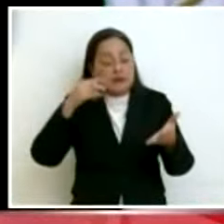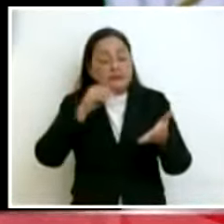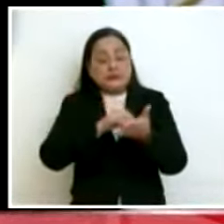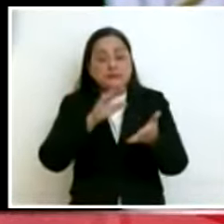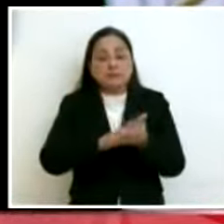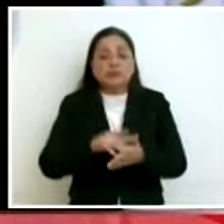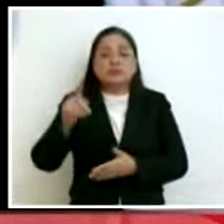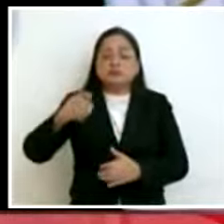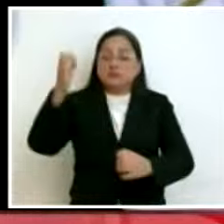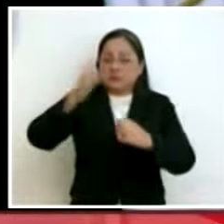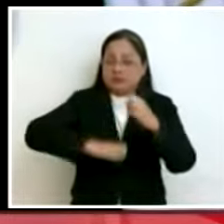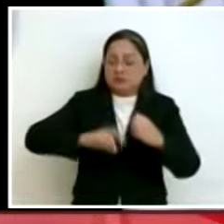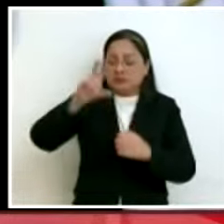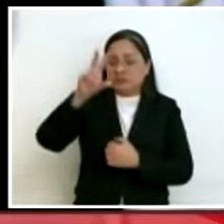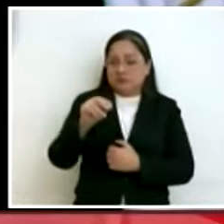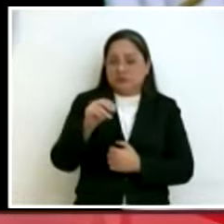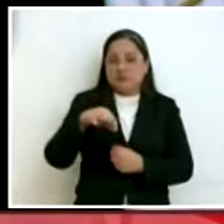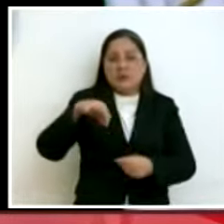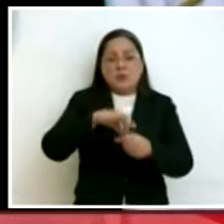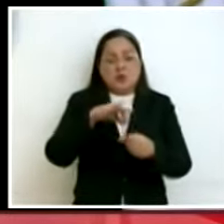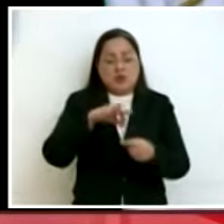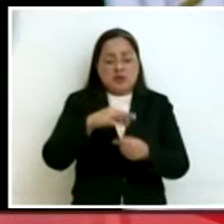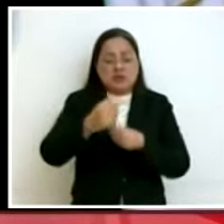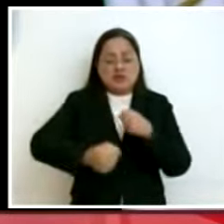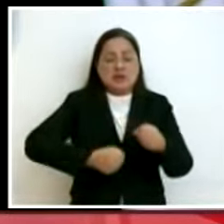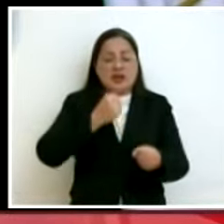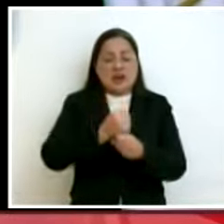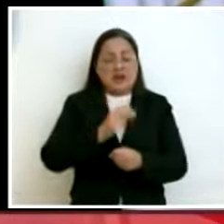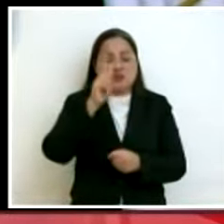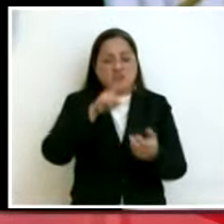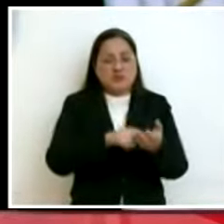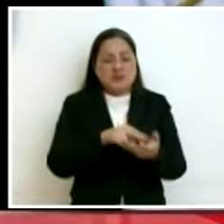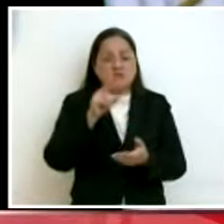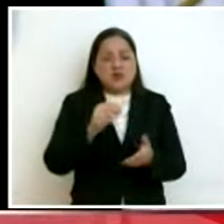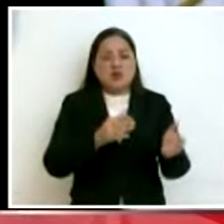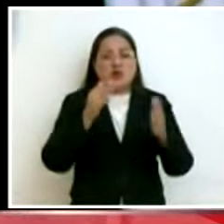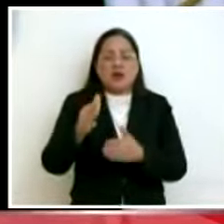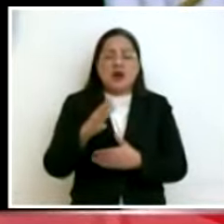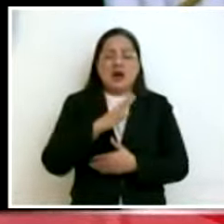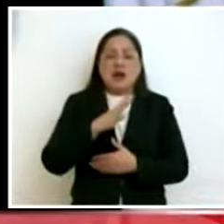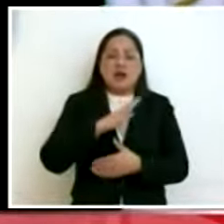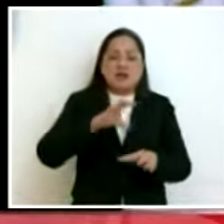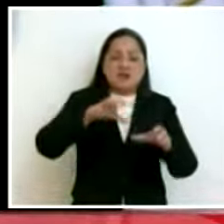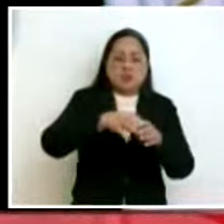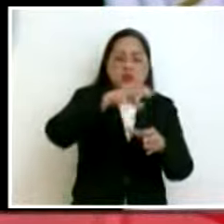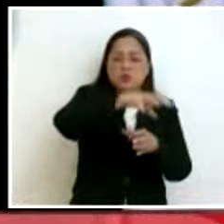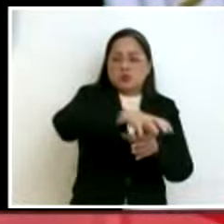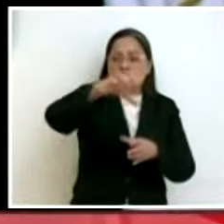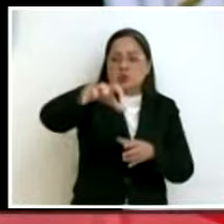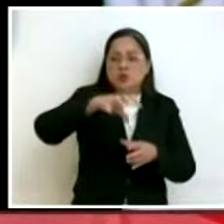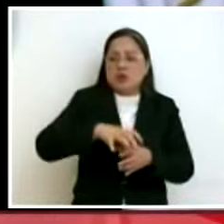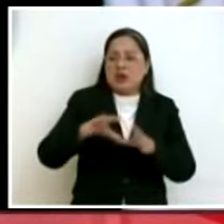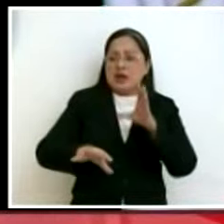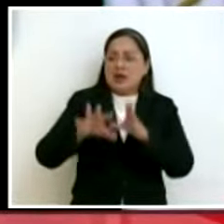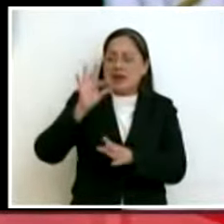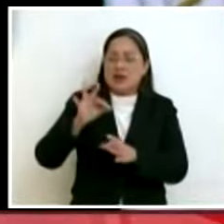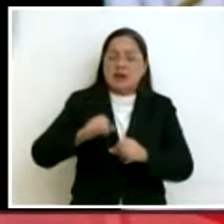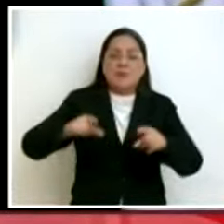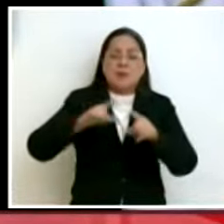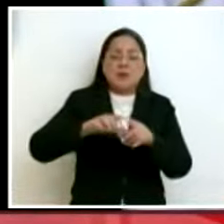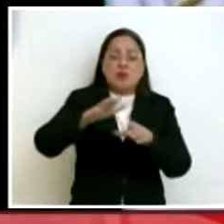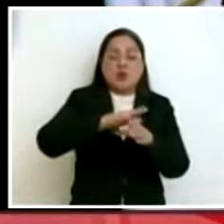gente las elecciones no son de 2000 las elecciones son por circuitos judiciales por distritos